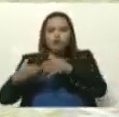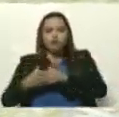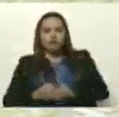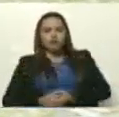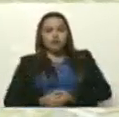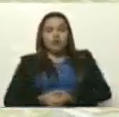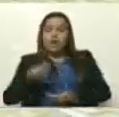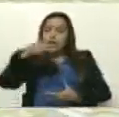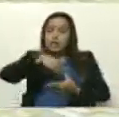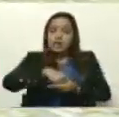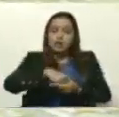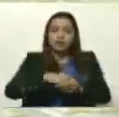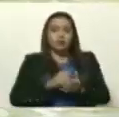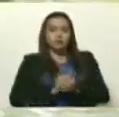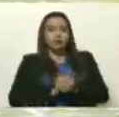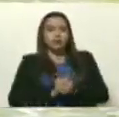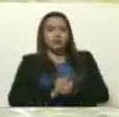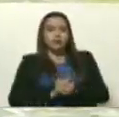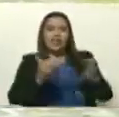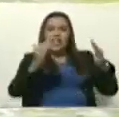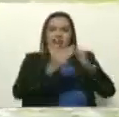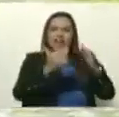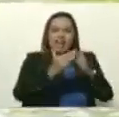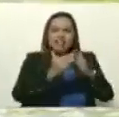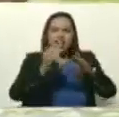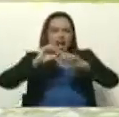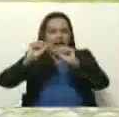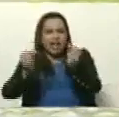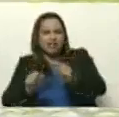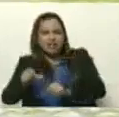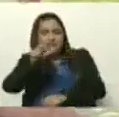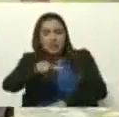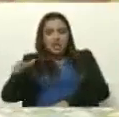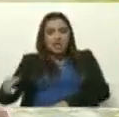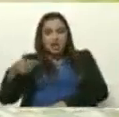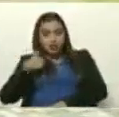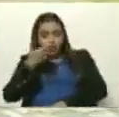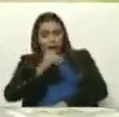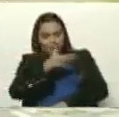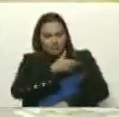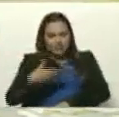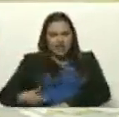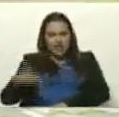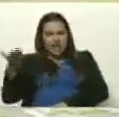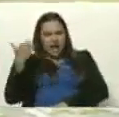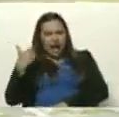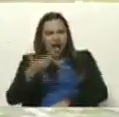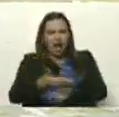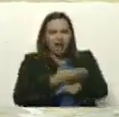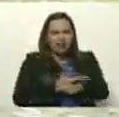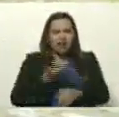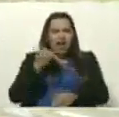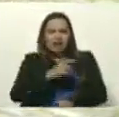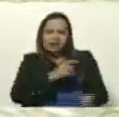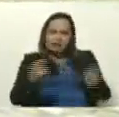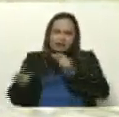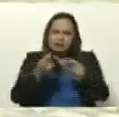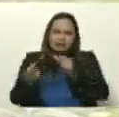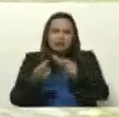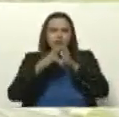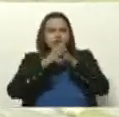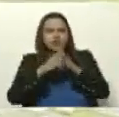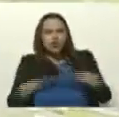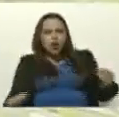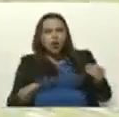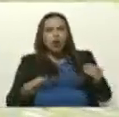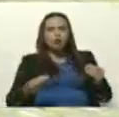seno de la de la casa del artista cuando tuve la oportunidad de presidir la en ese tiempo donde se debatió y se discutieron todos los